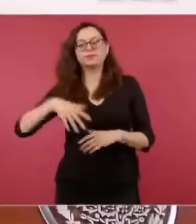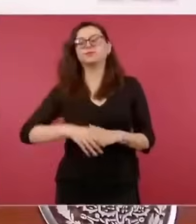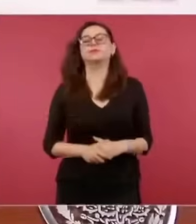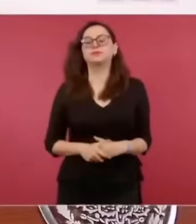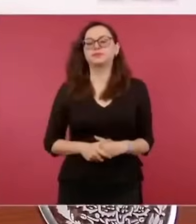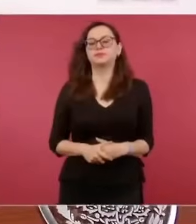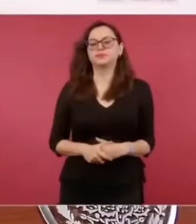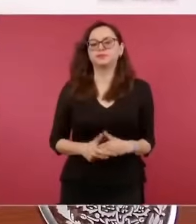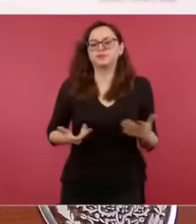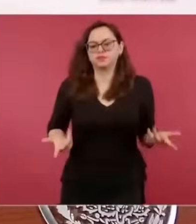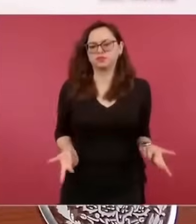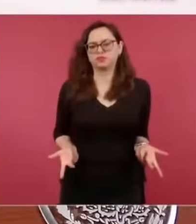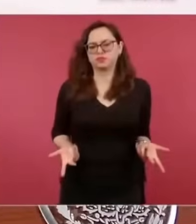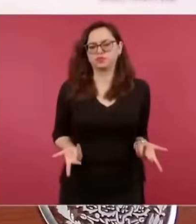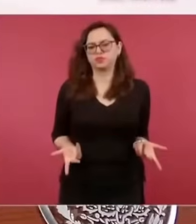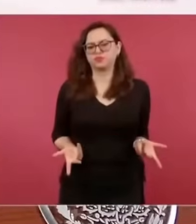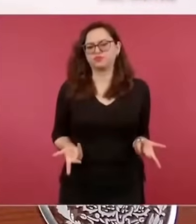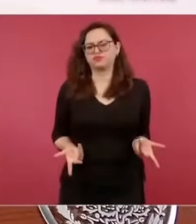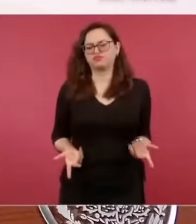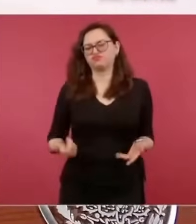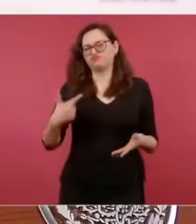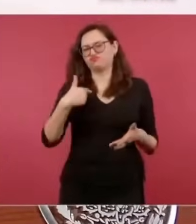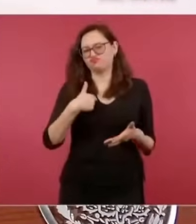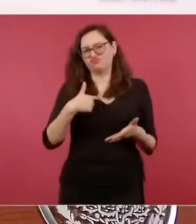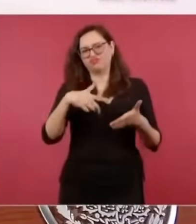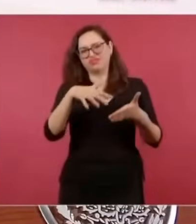porque no estoy acostumbrado